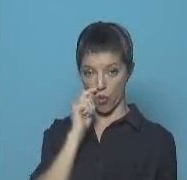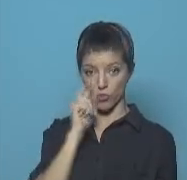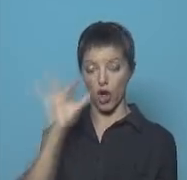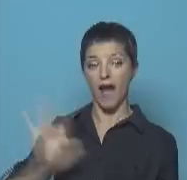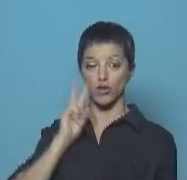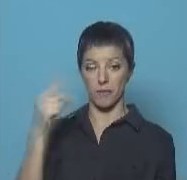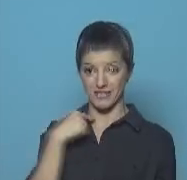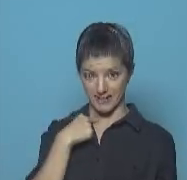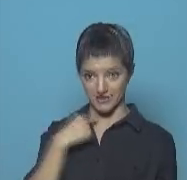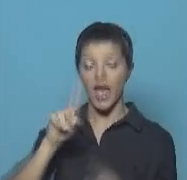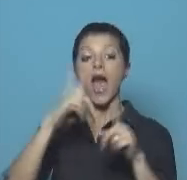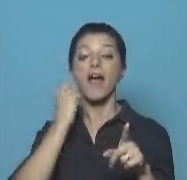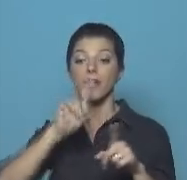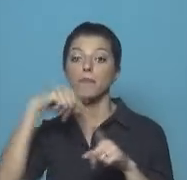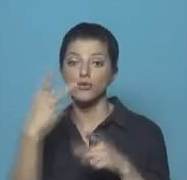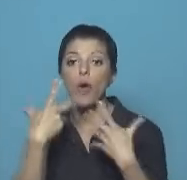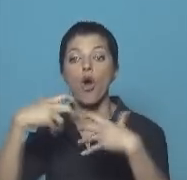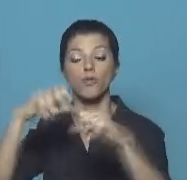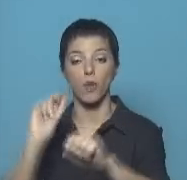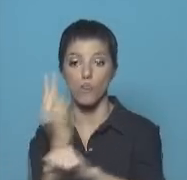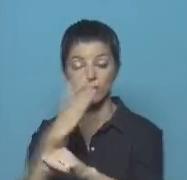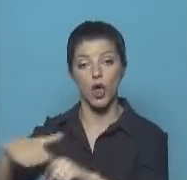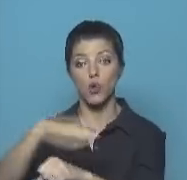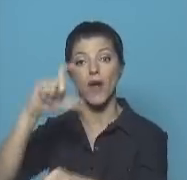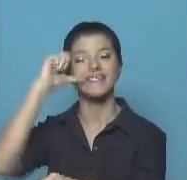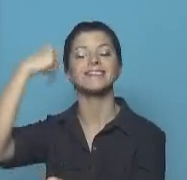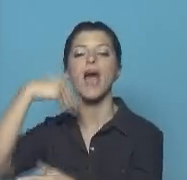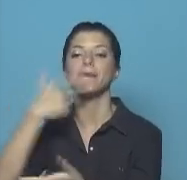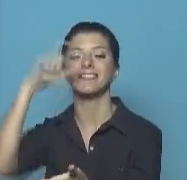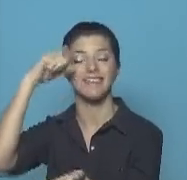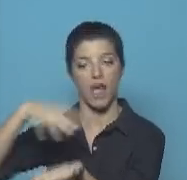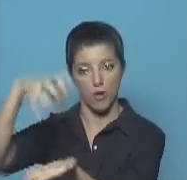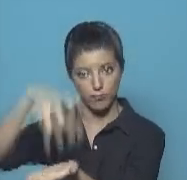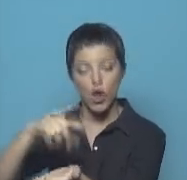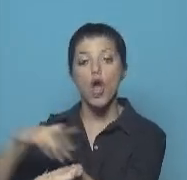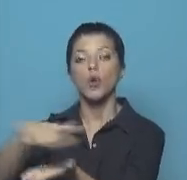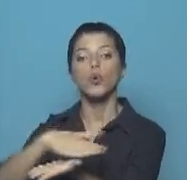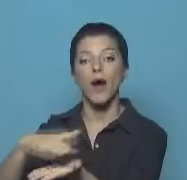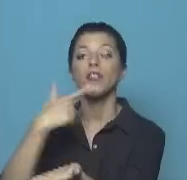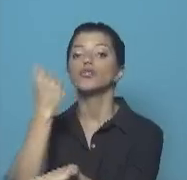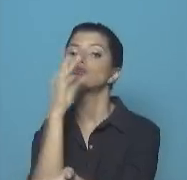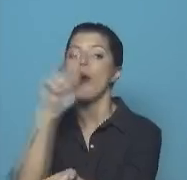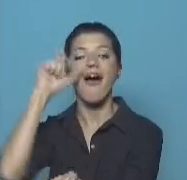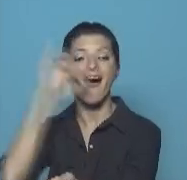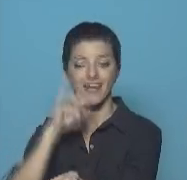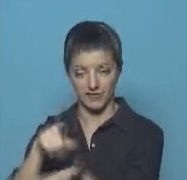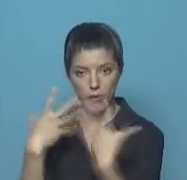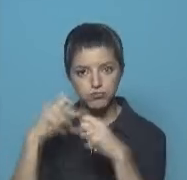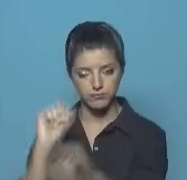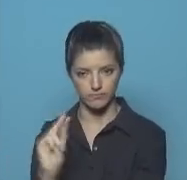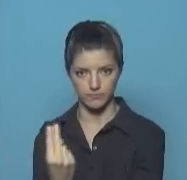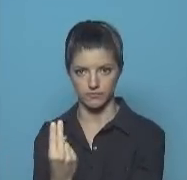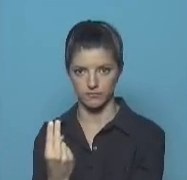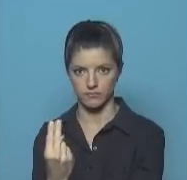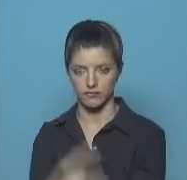día siguiente fue hallada muerta en un predio de SEAMS en la localidad bonaerense de José León Suárez.